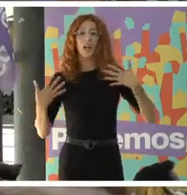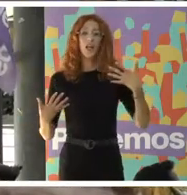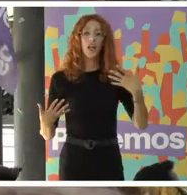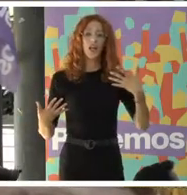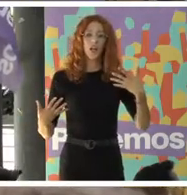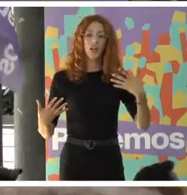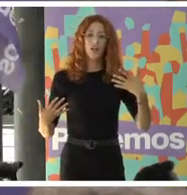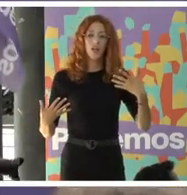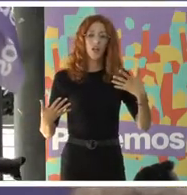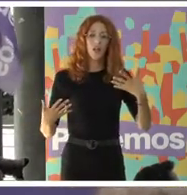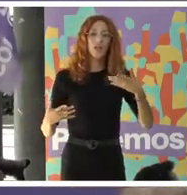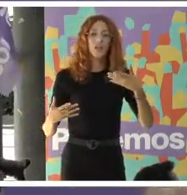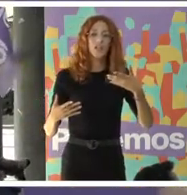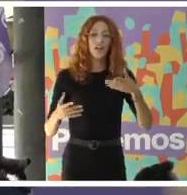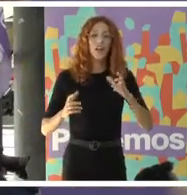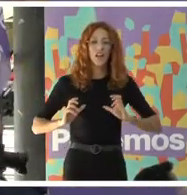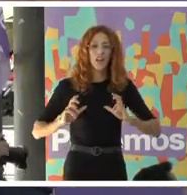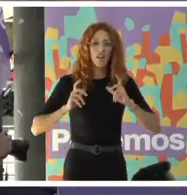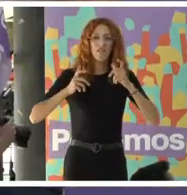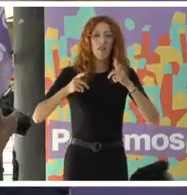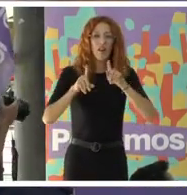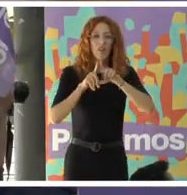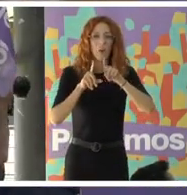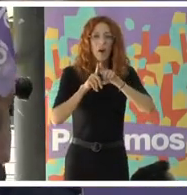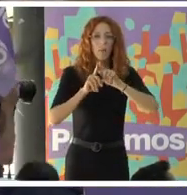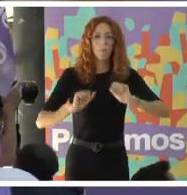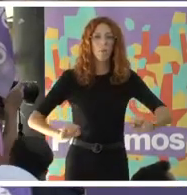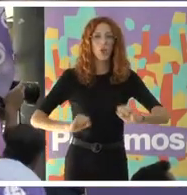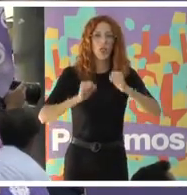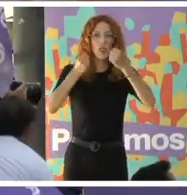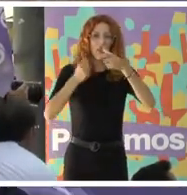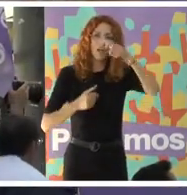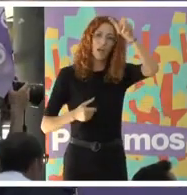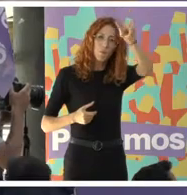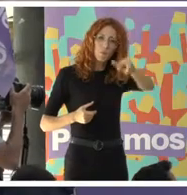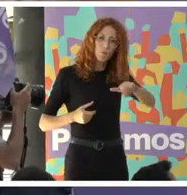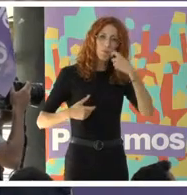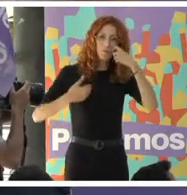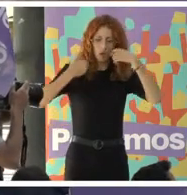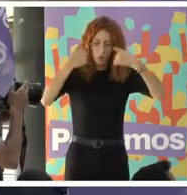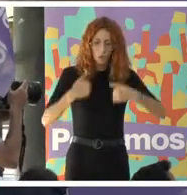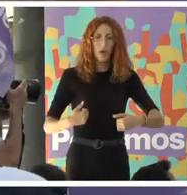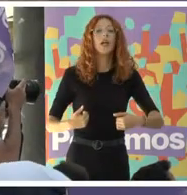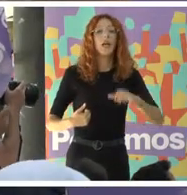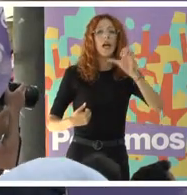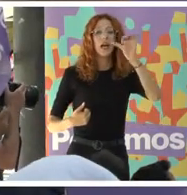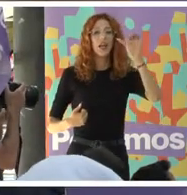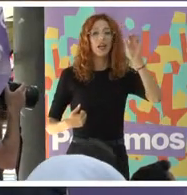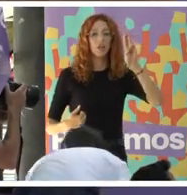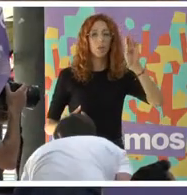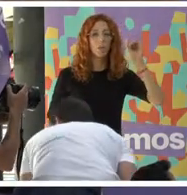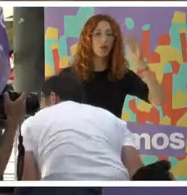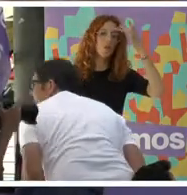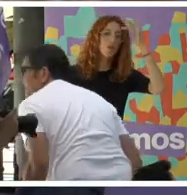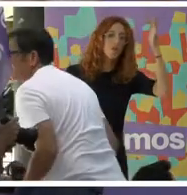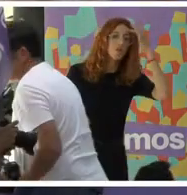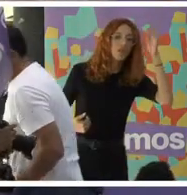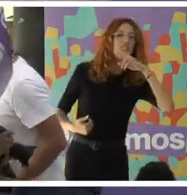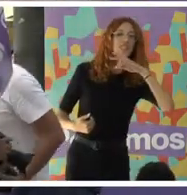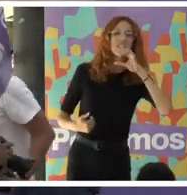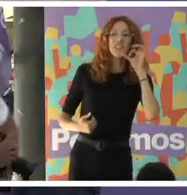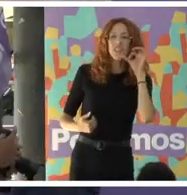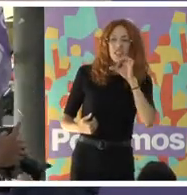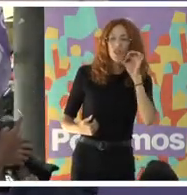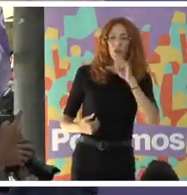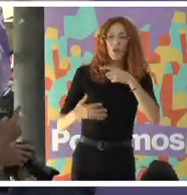la alegría reforzaba la potencialidad de los seres humanos. Claro, Spinoza era un filósofo del siglo